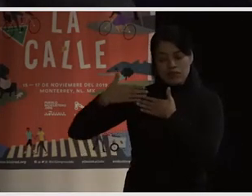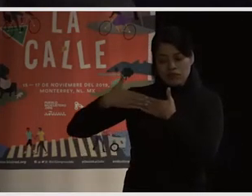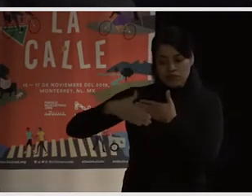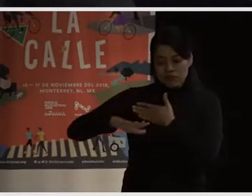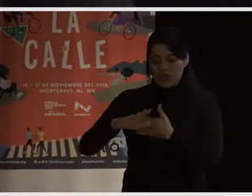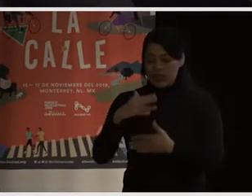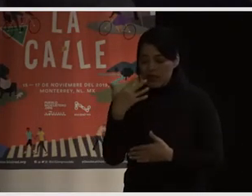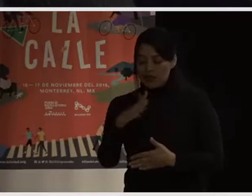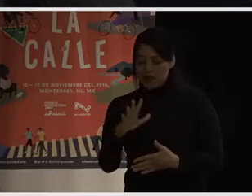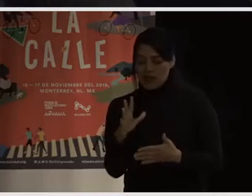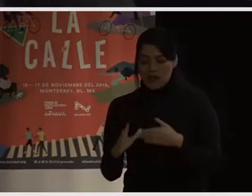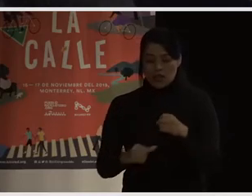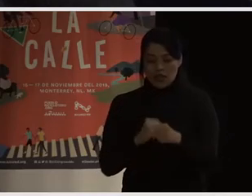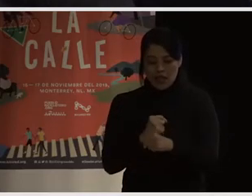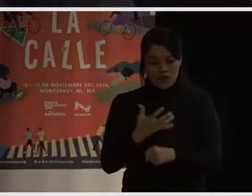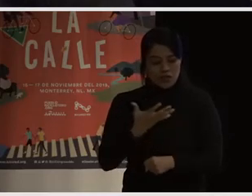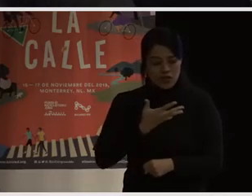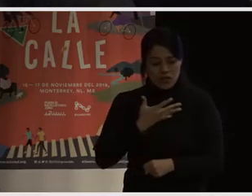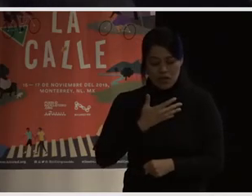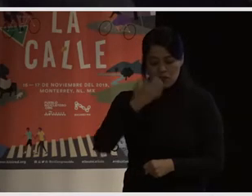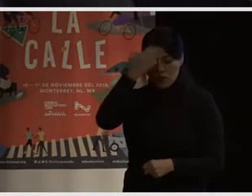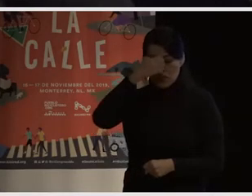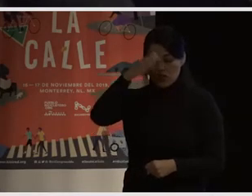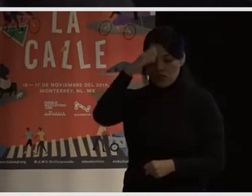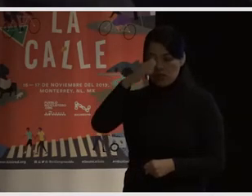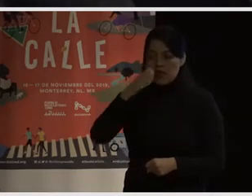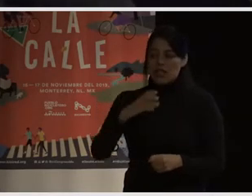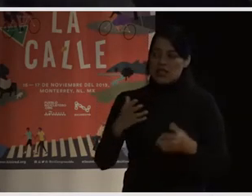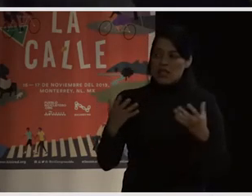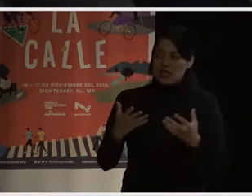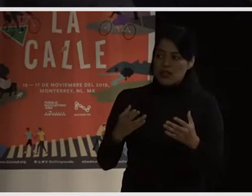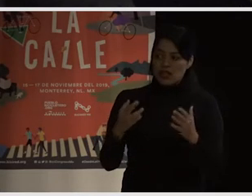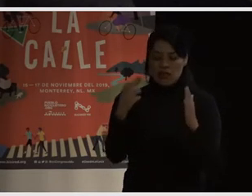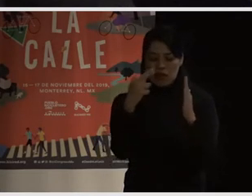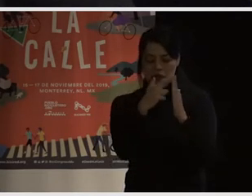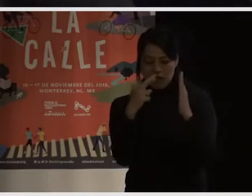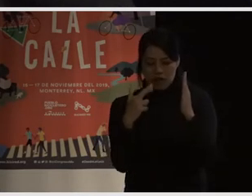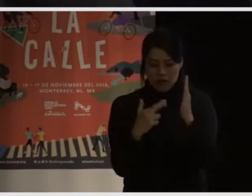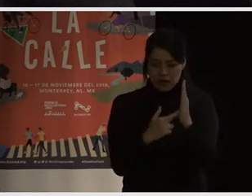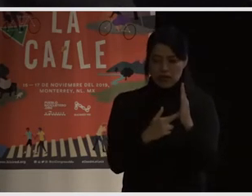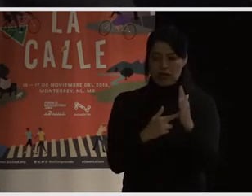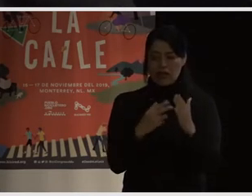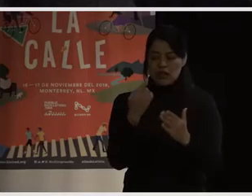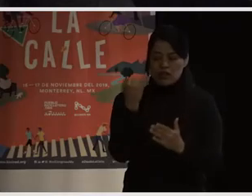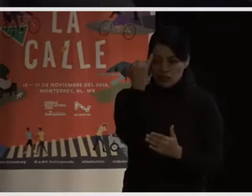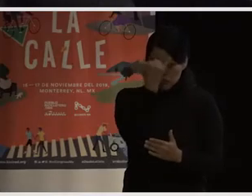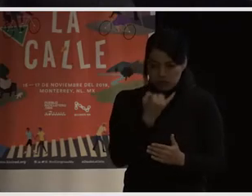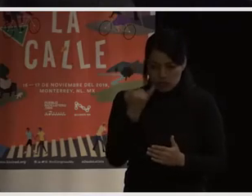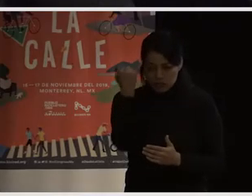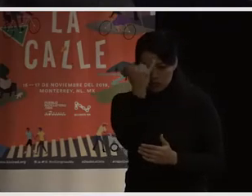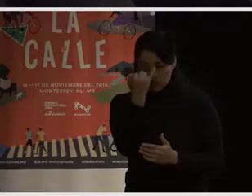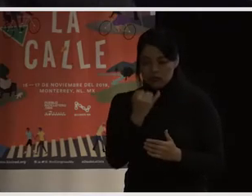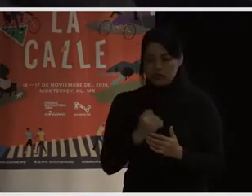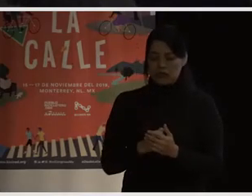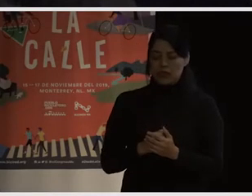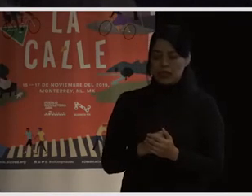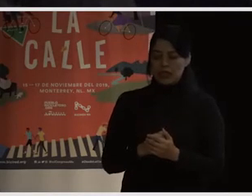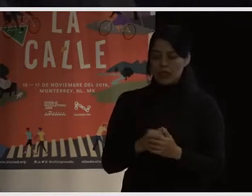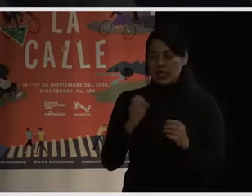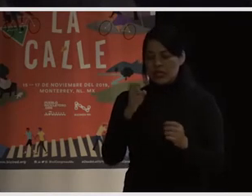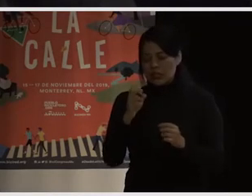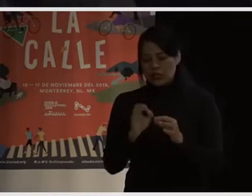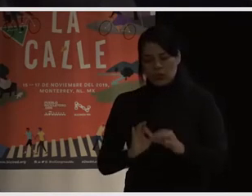muchísima experiencia en temas de creación de protocolos en creación de dictámenes de impacto metropolitano que eso es